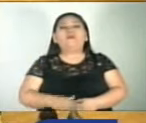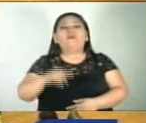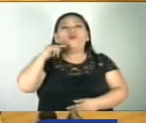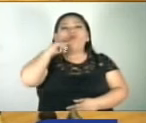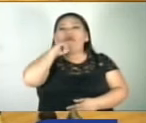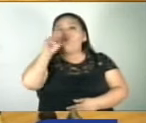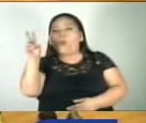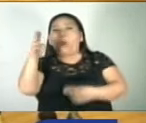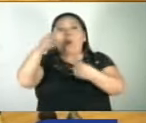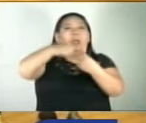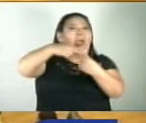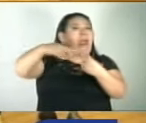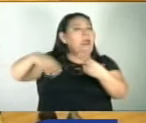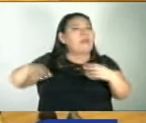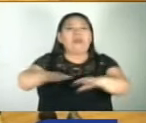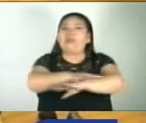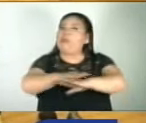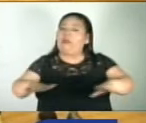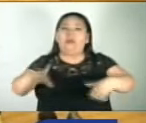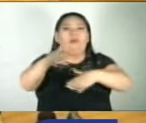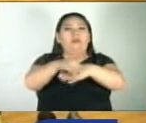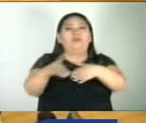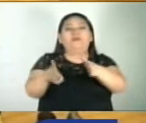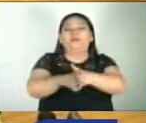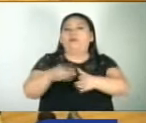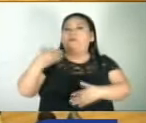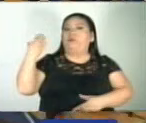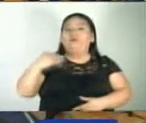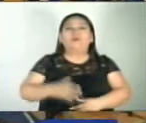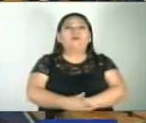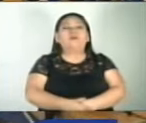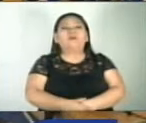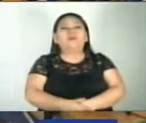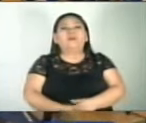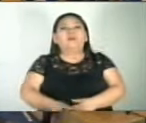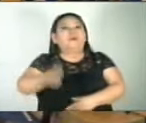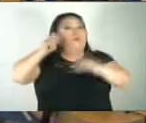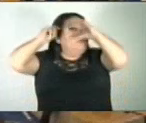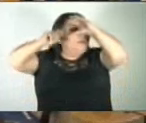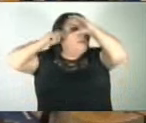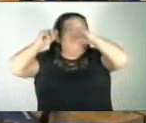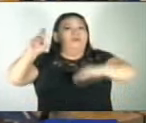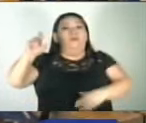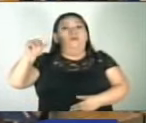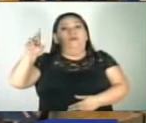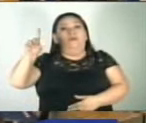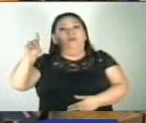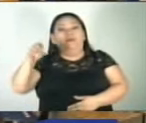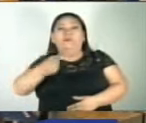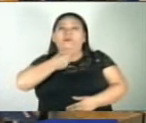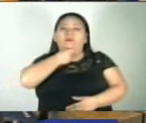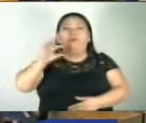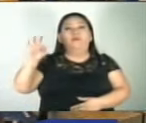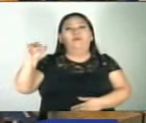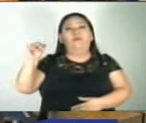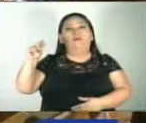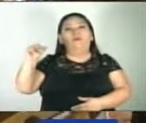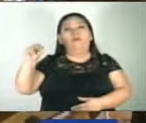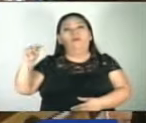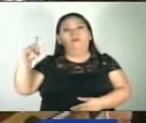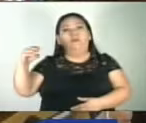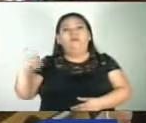y Gana no lograron ningún escaño en las pasadas elecciones. Con imágenes de Ricardo Tovar, este es un reporte de Fernando